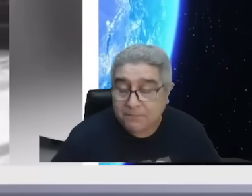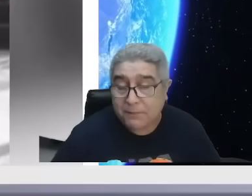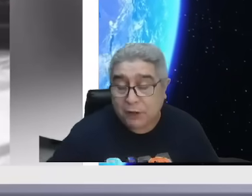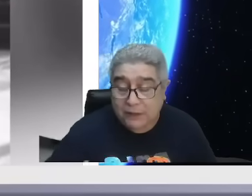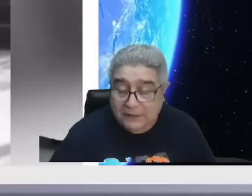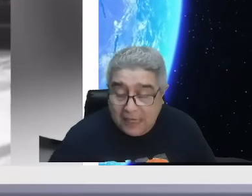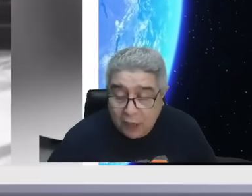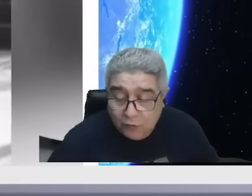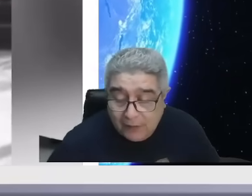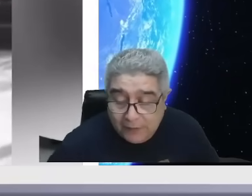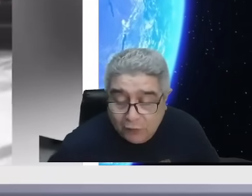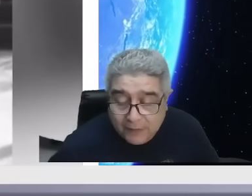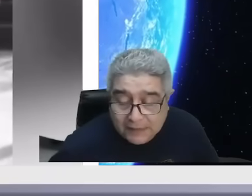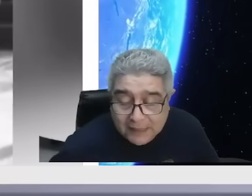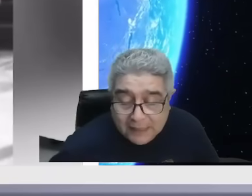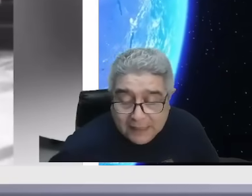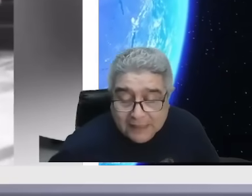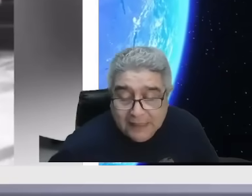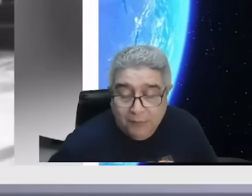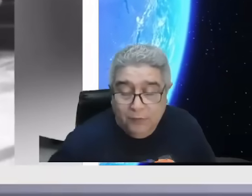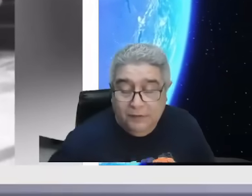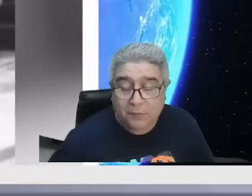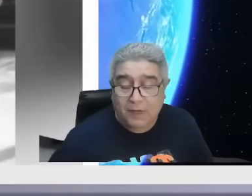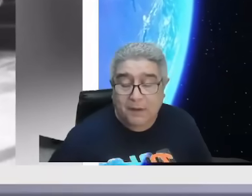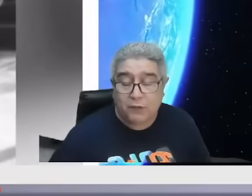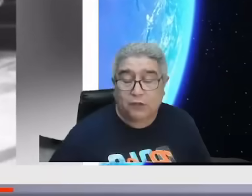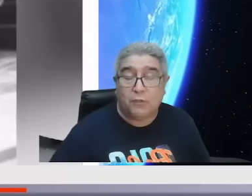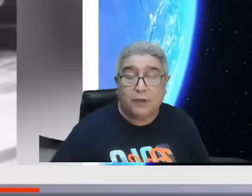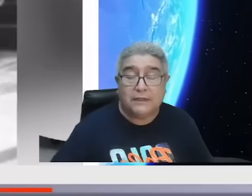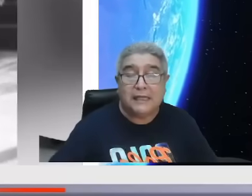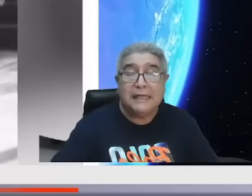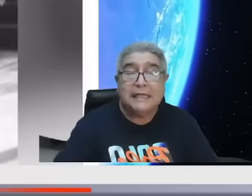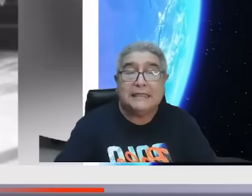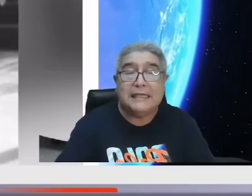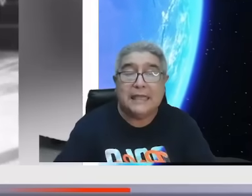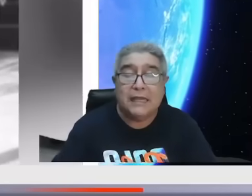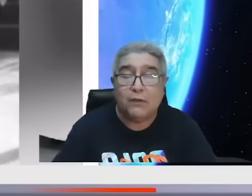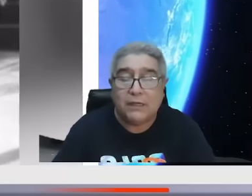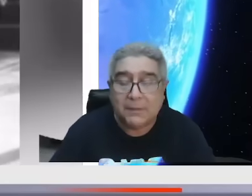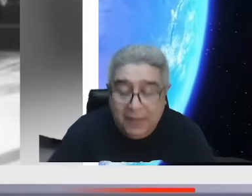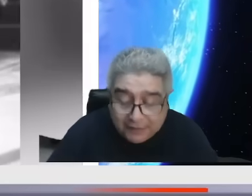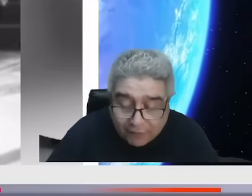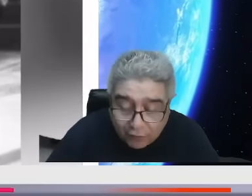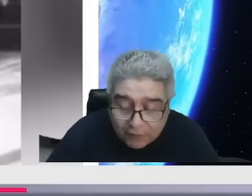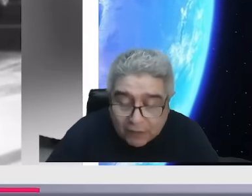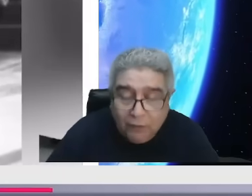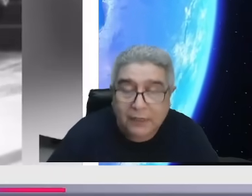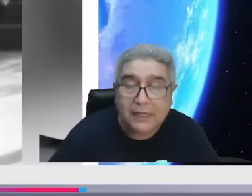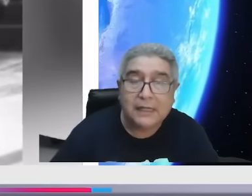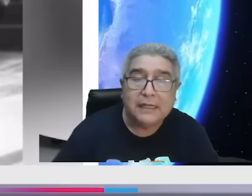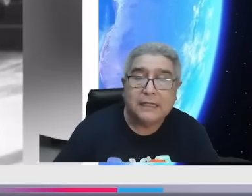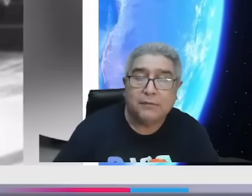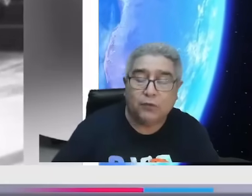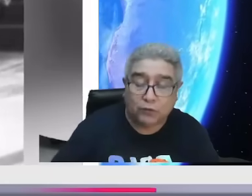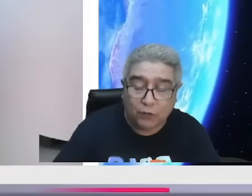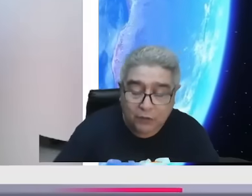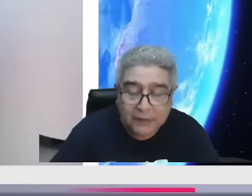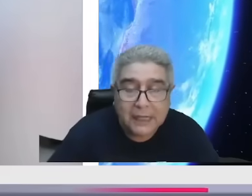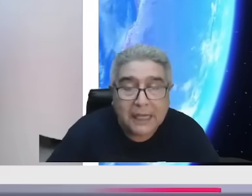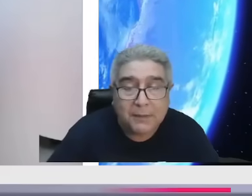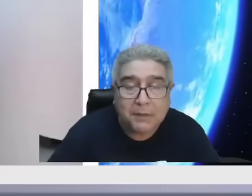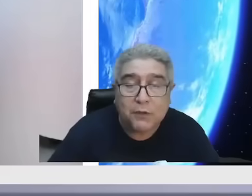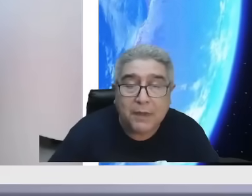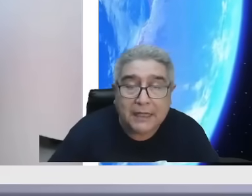el periodista Luis Alberto Medina del programa Proyecto Puente tiene una llamada telefónica con el